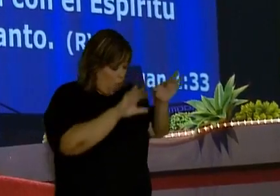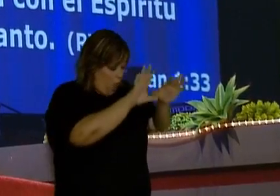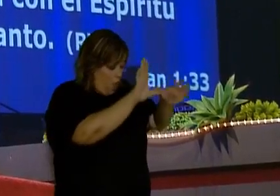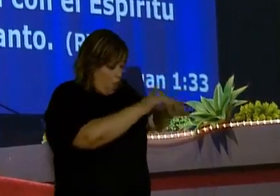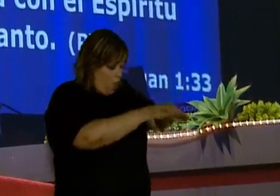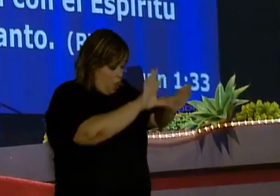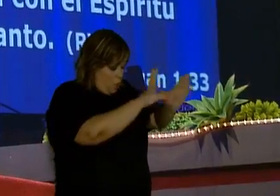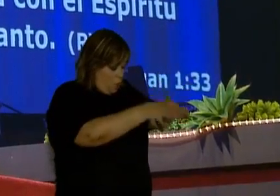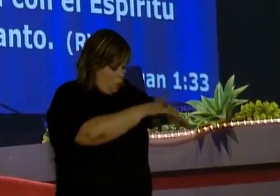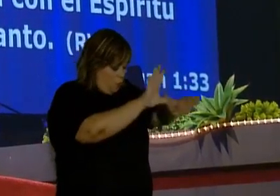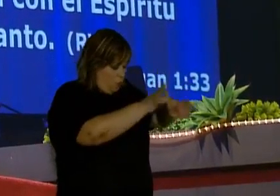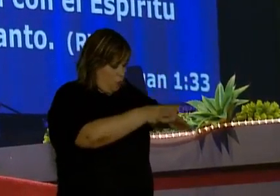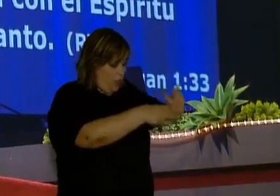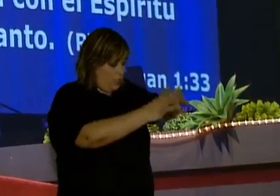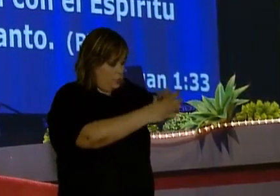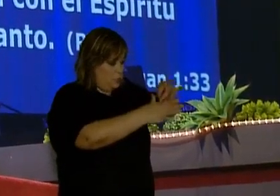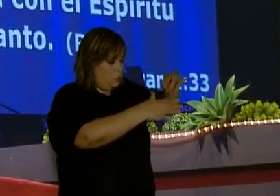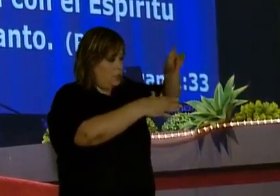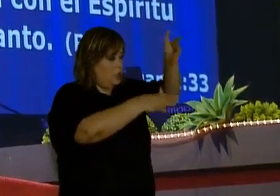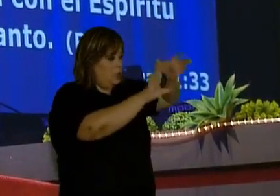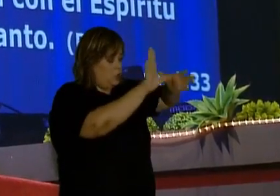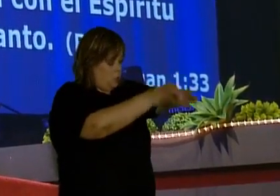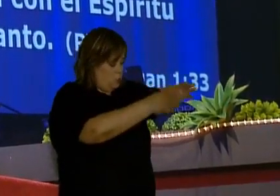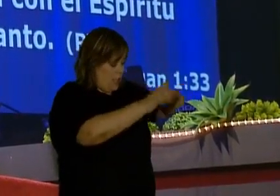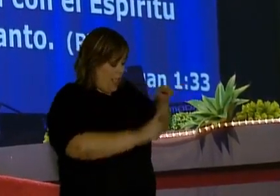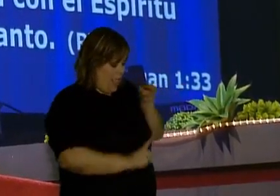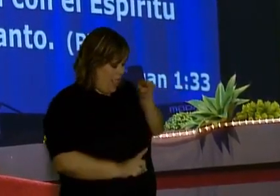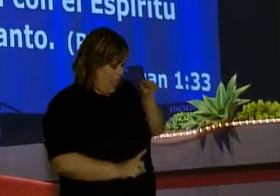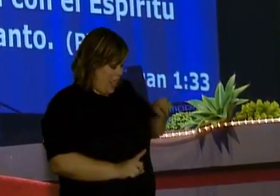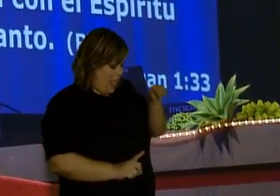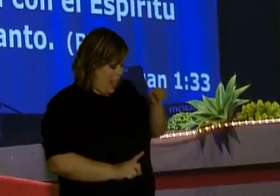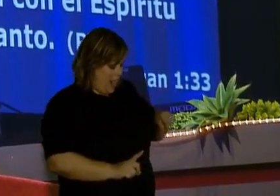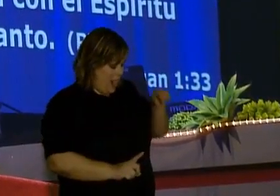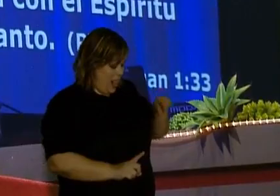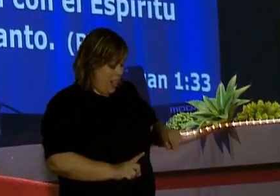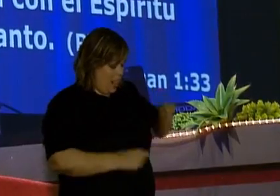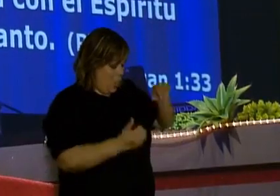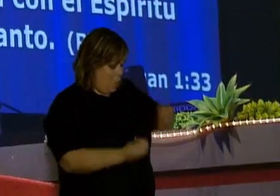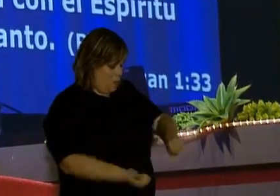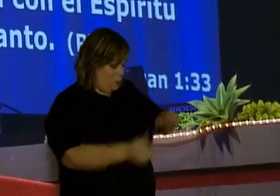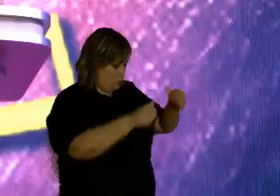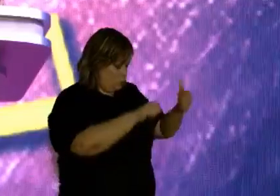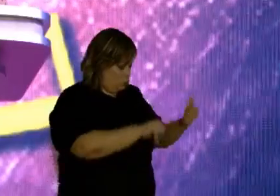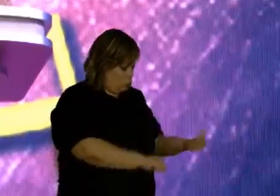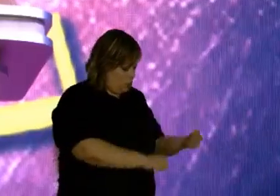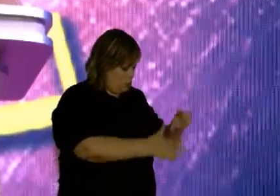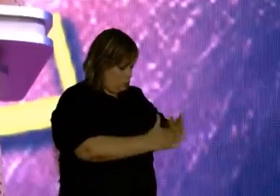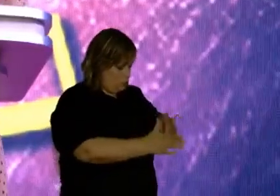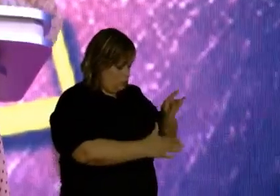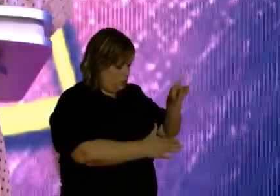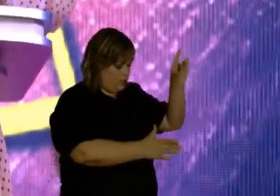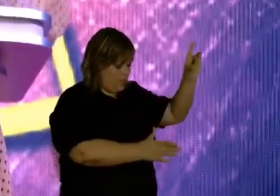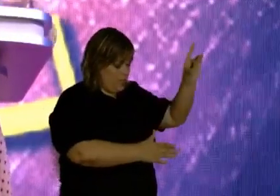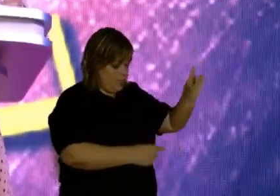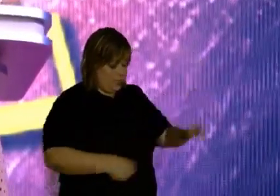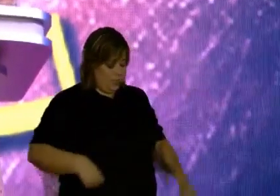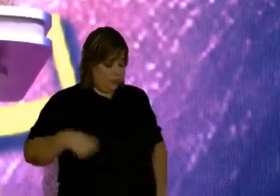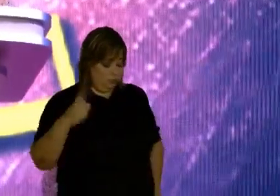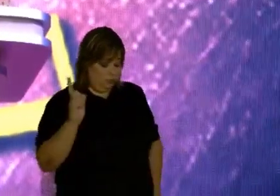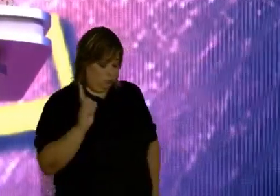y que permanece sobre él, este es el que bautiza con el Espíritu Santo. Juan da testimonio y dice: yo le